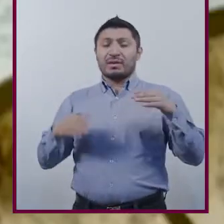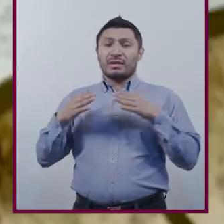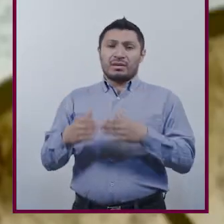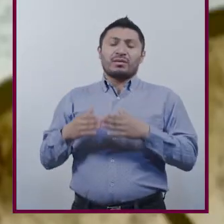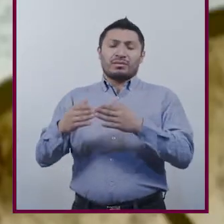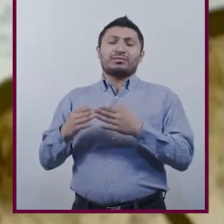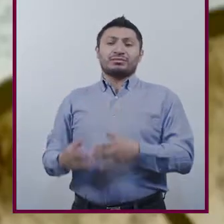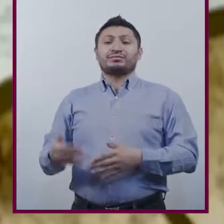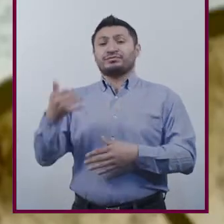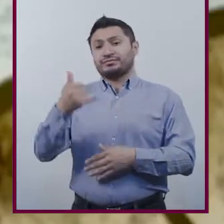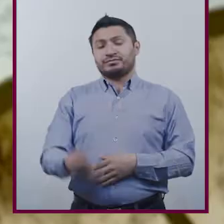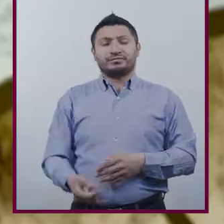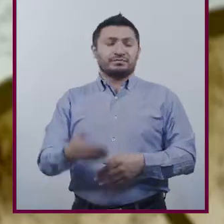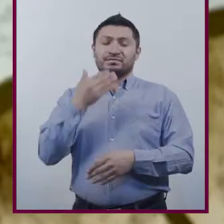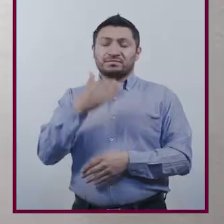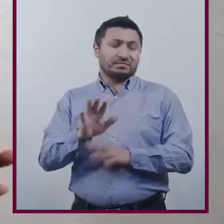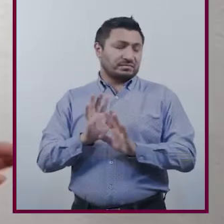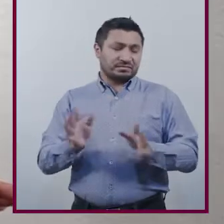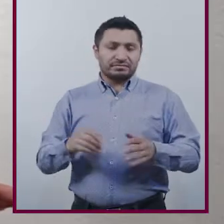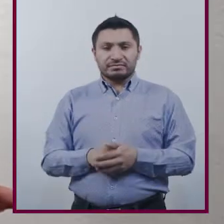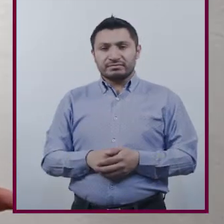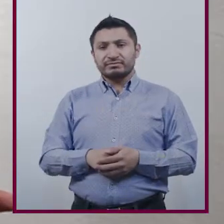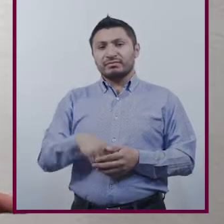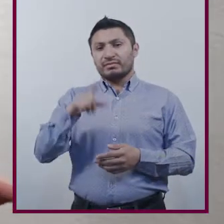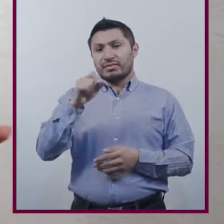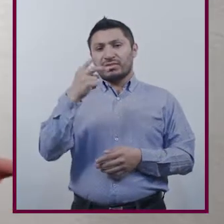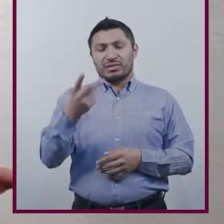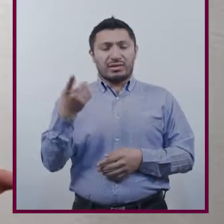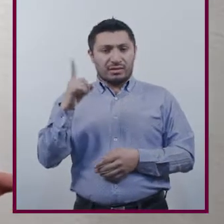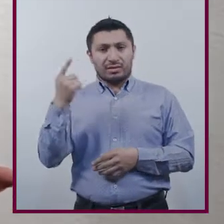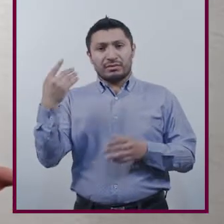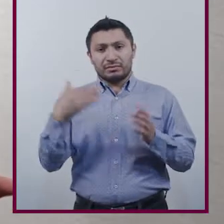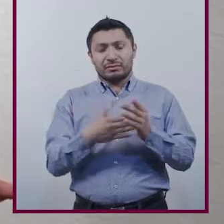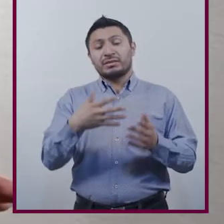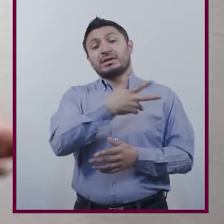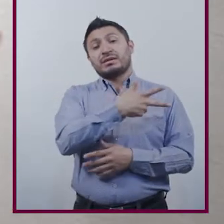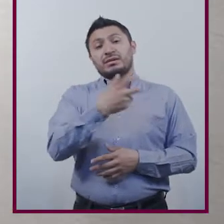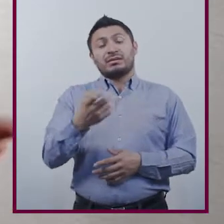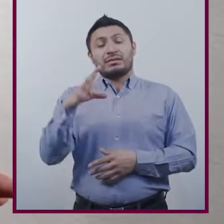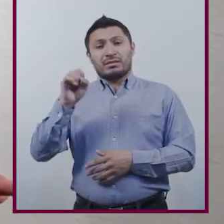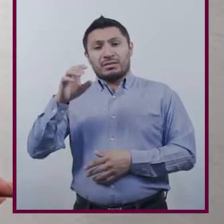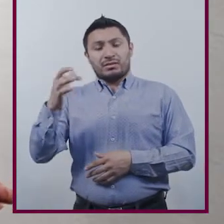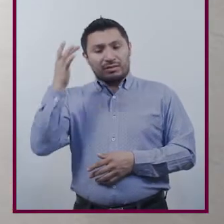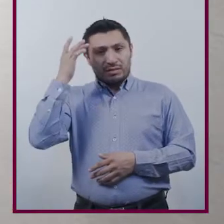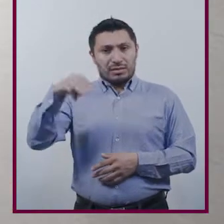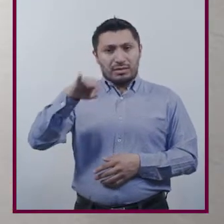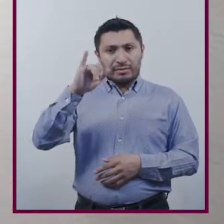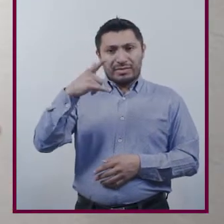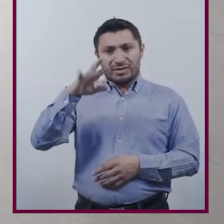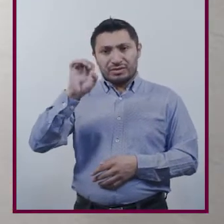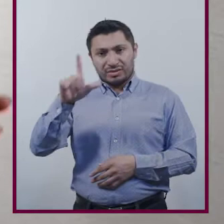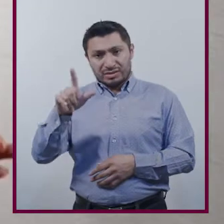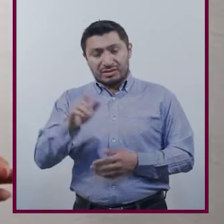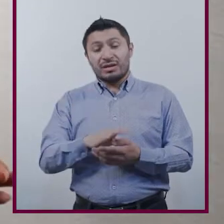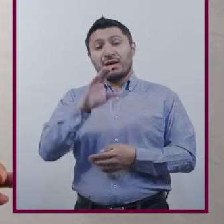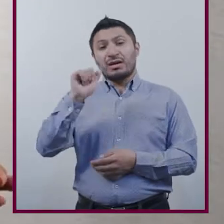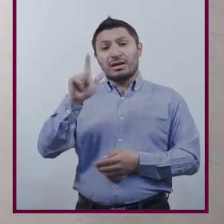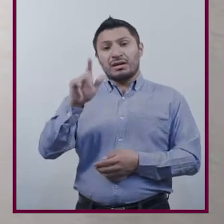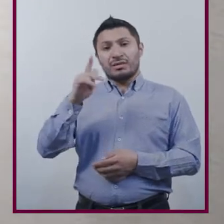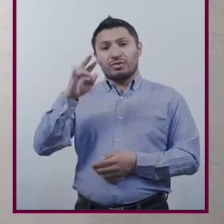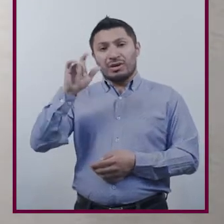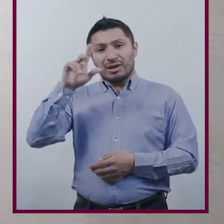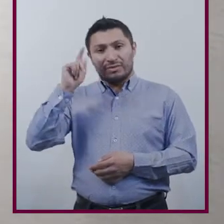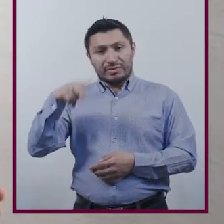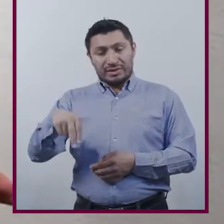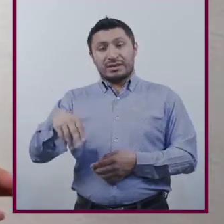vapores y resultar ileso. El 22 de diciembre de 1860, en San Miguel Calpulalpan, se llevó a cabo la